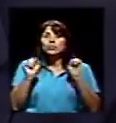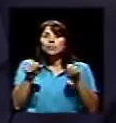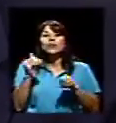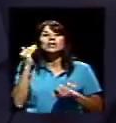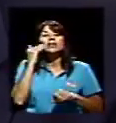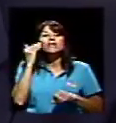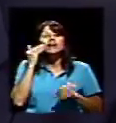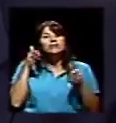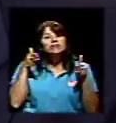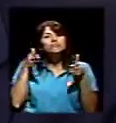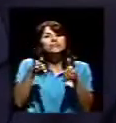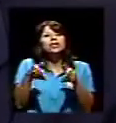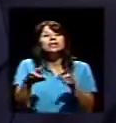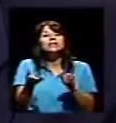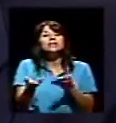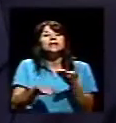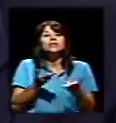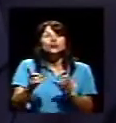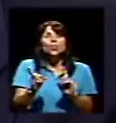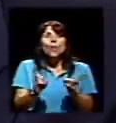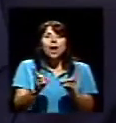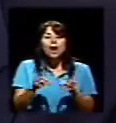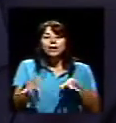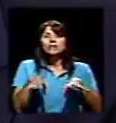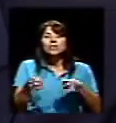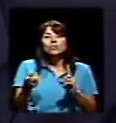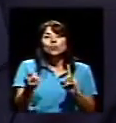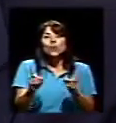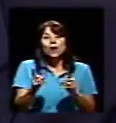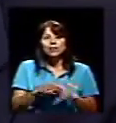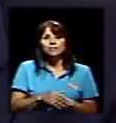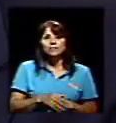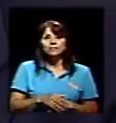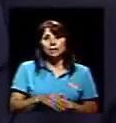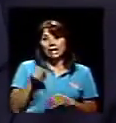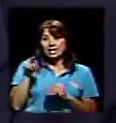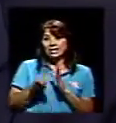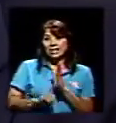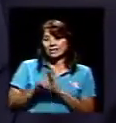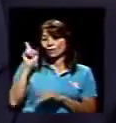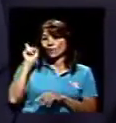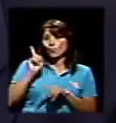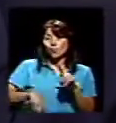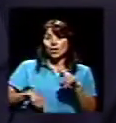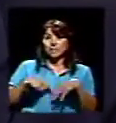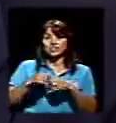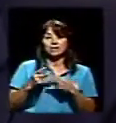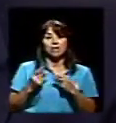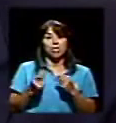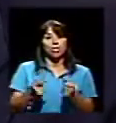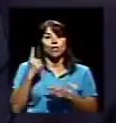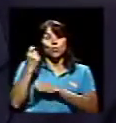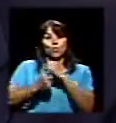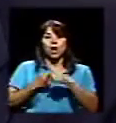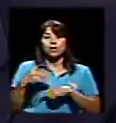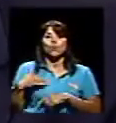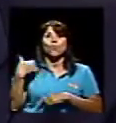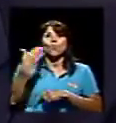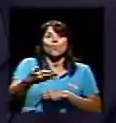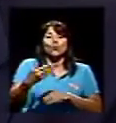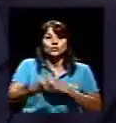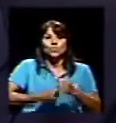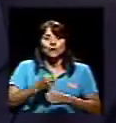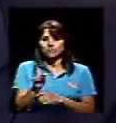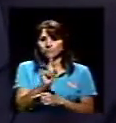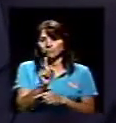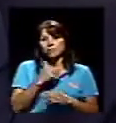actividad. Es un desarrollo que no se va a lograr hacer de un año a otro. En realidad son procesos que tenemos que madurar probablemente en